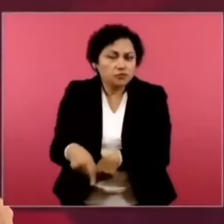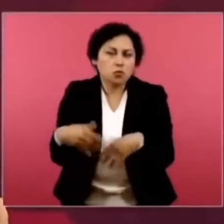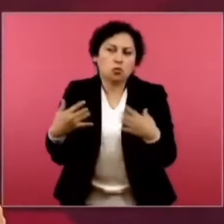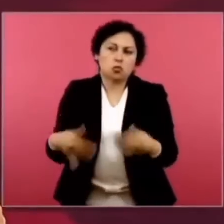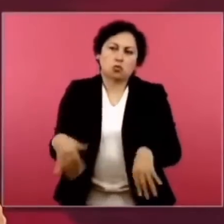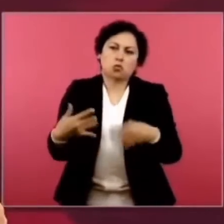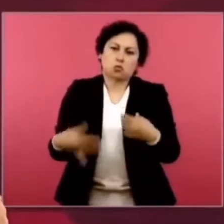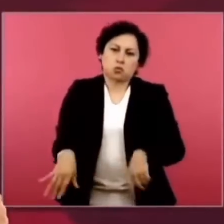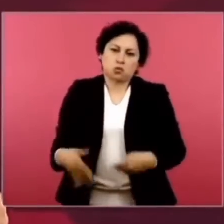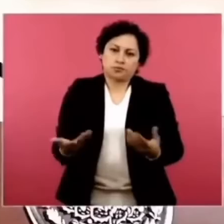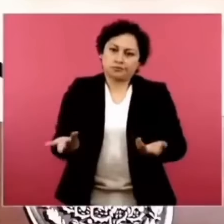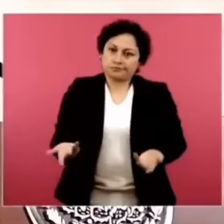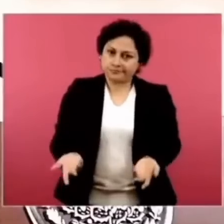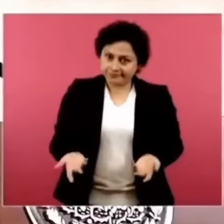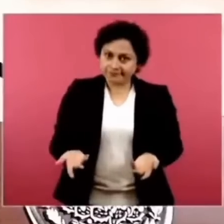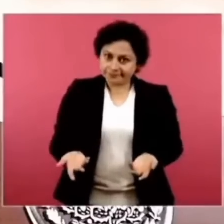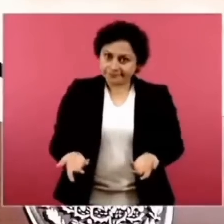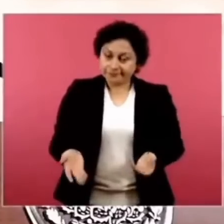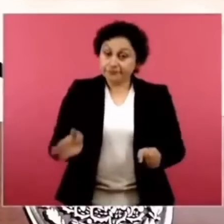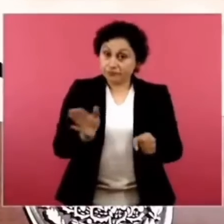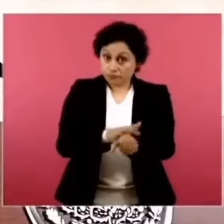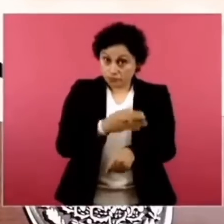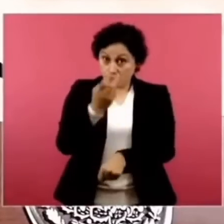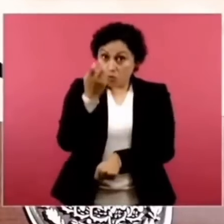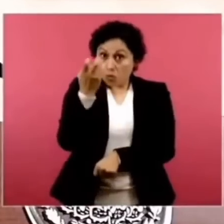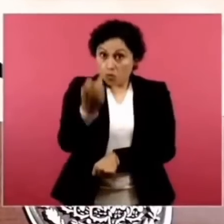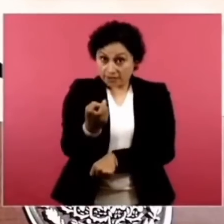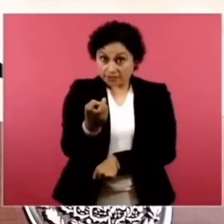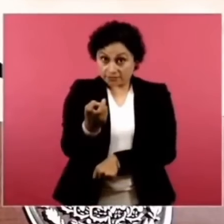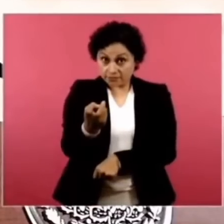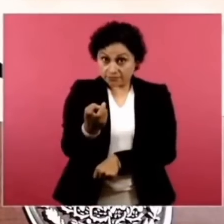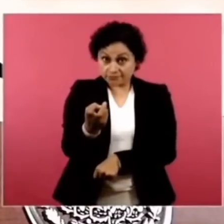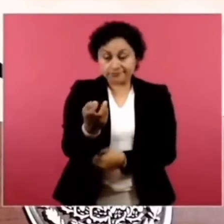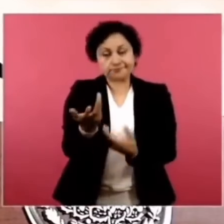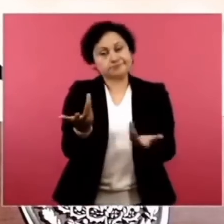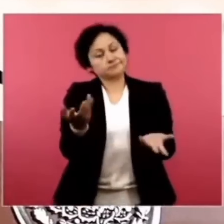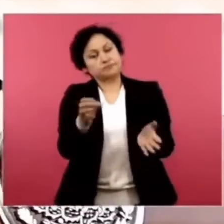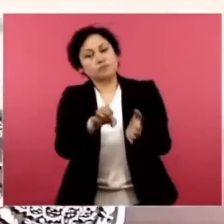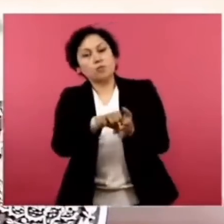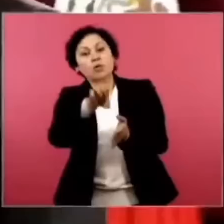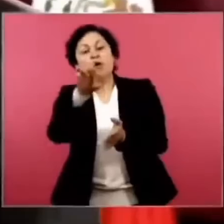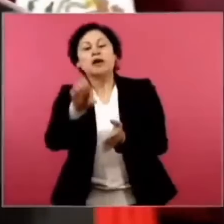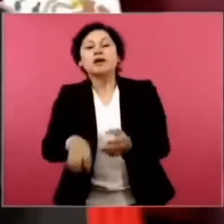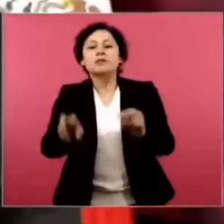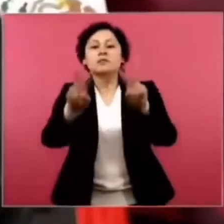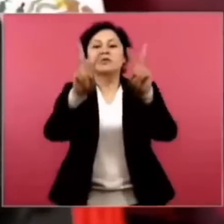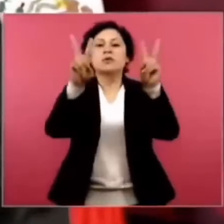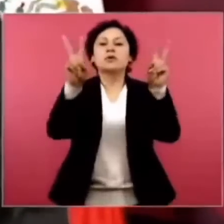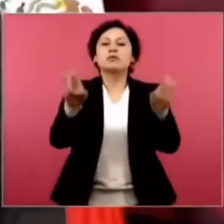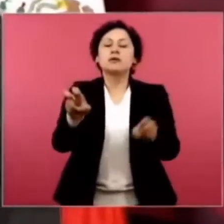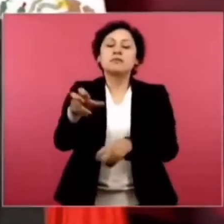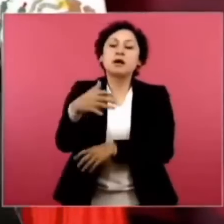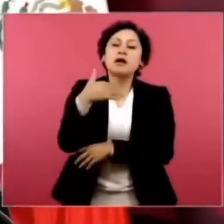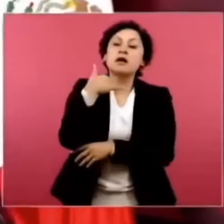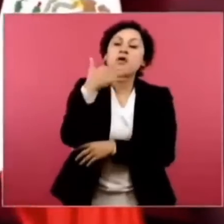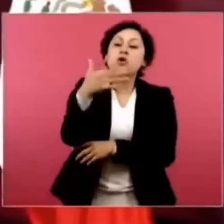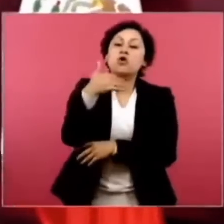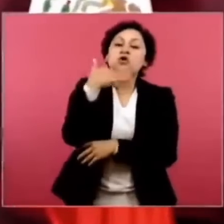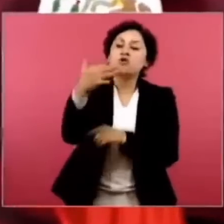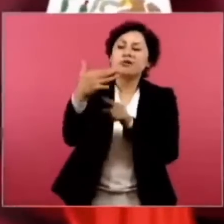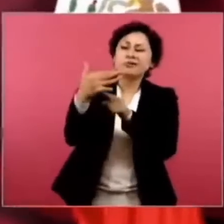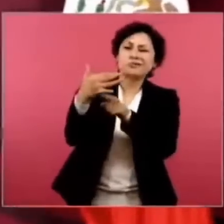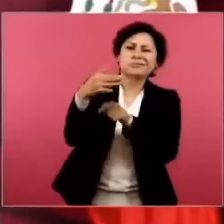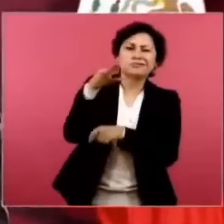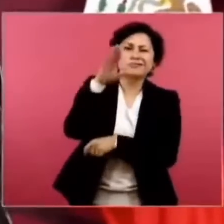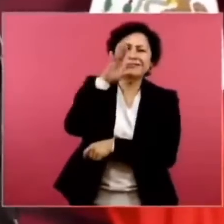De modo que la corrupción no solo hay que combatirla por razones de índole moral, sino porque es mucho el